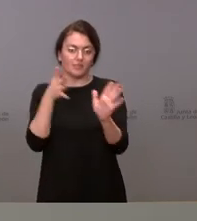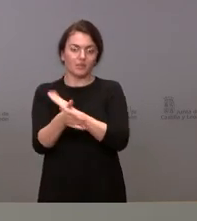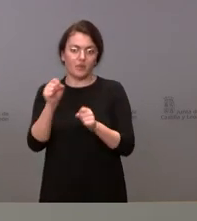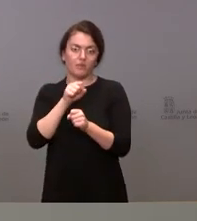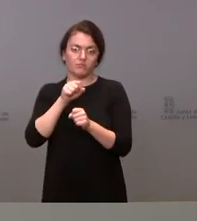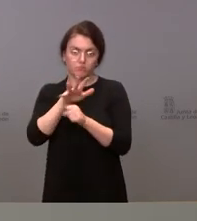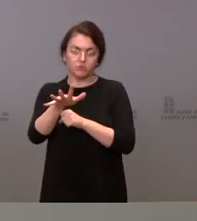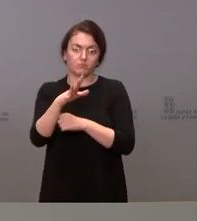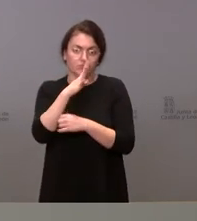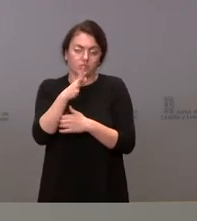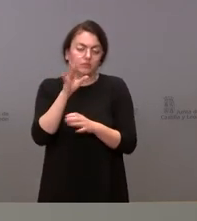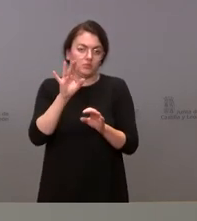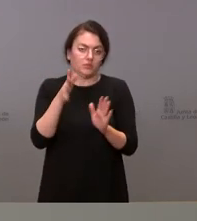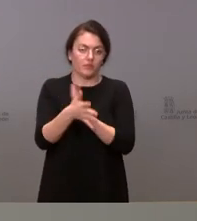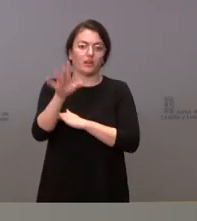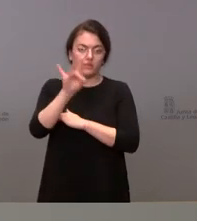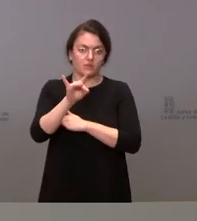la respuesta sería sí.